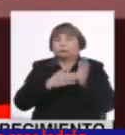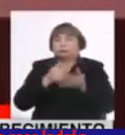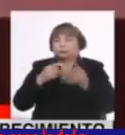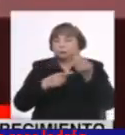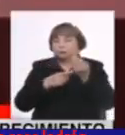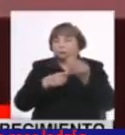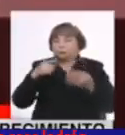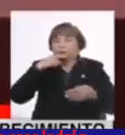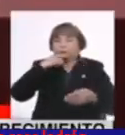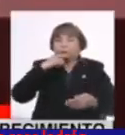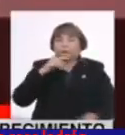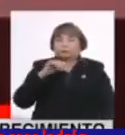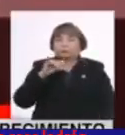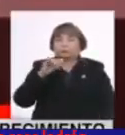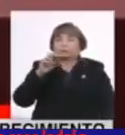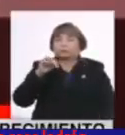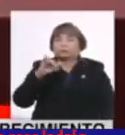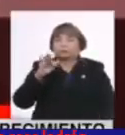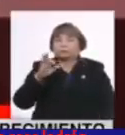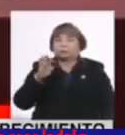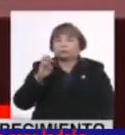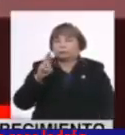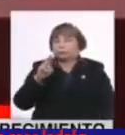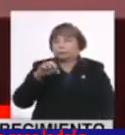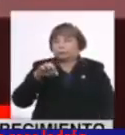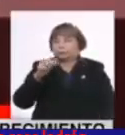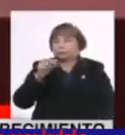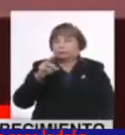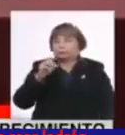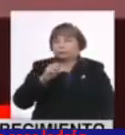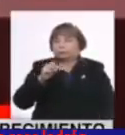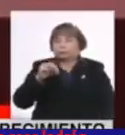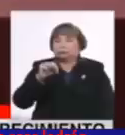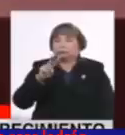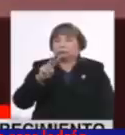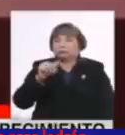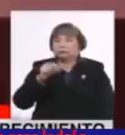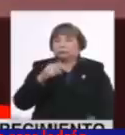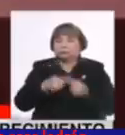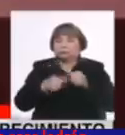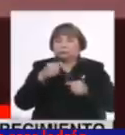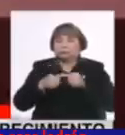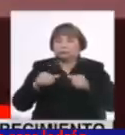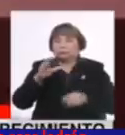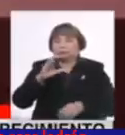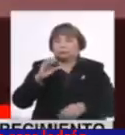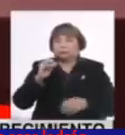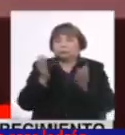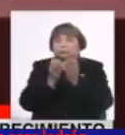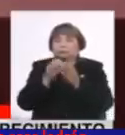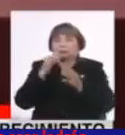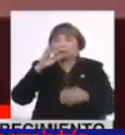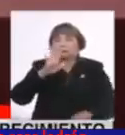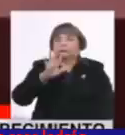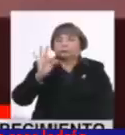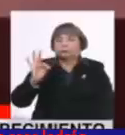técnica señores, de la señorita Jennifer Paredes por los Navarro. Medios de comunicación mi número de registro de colegiatura es